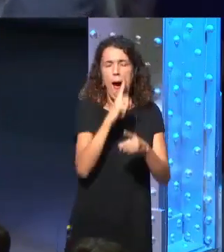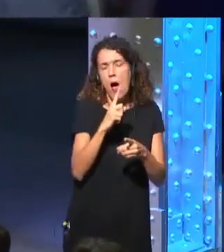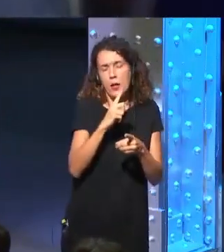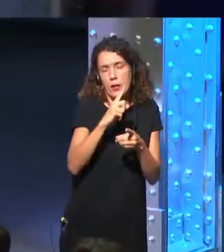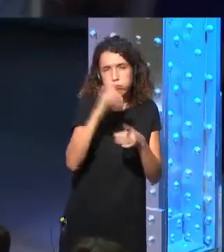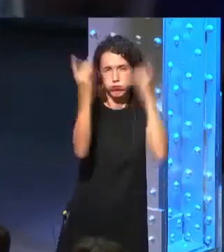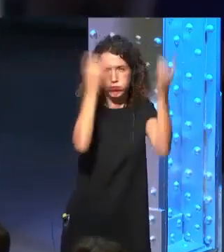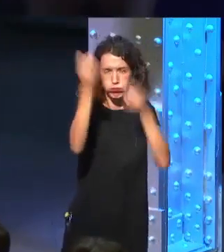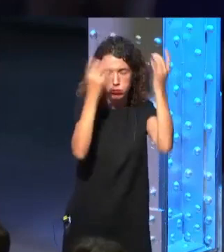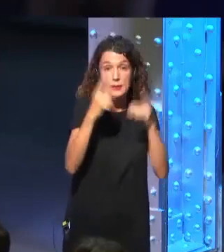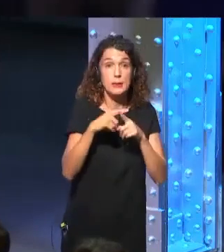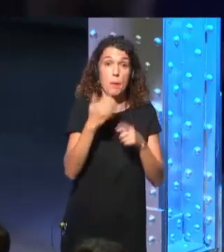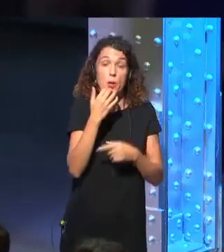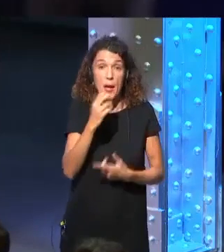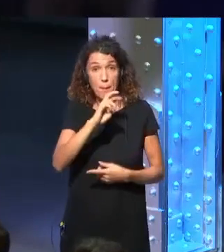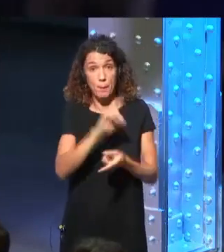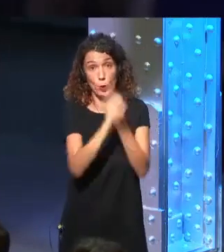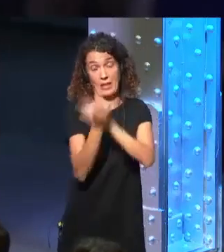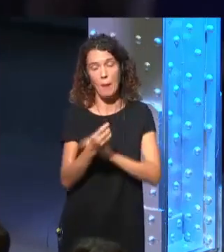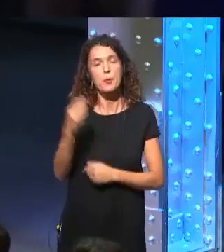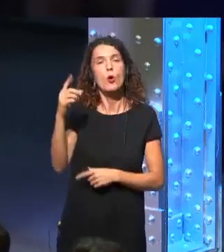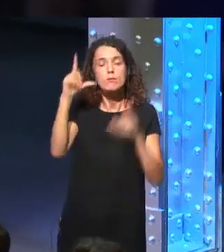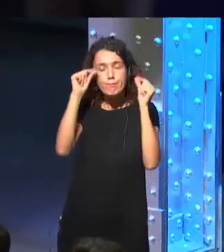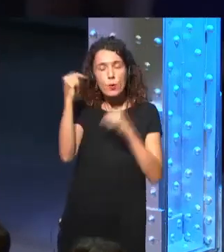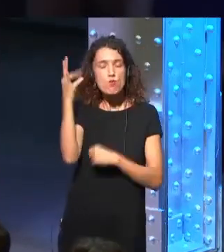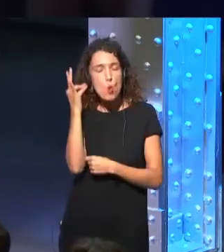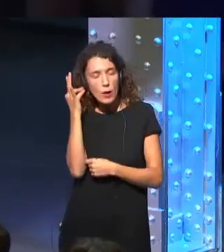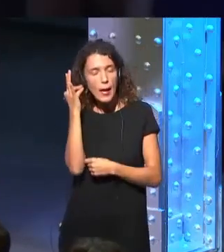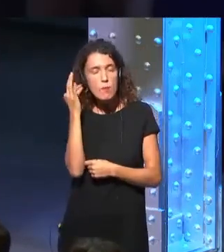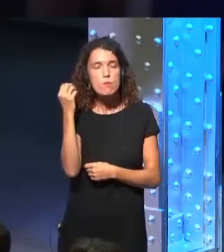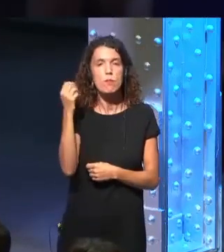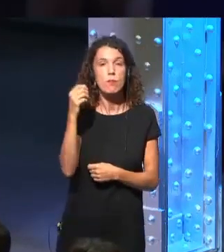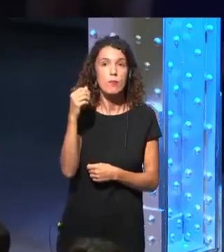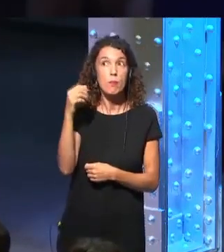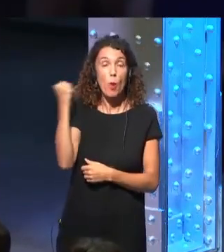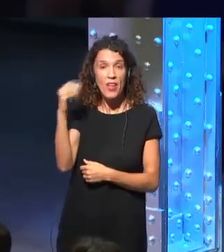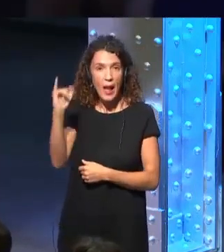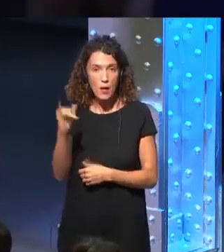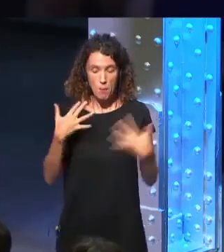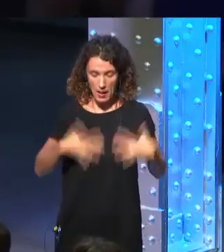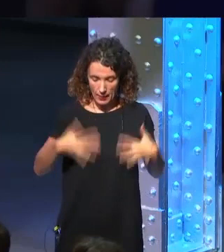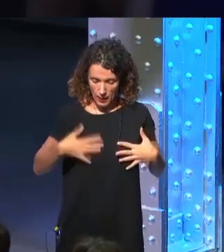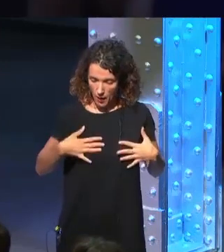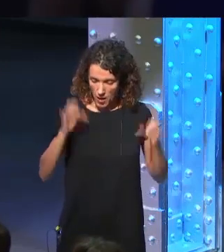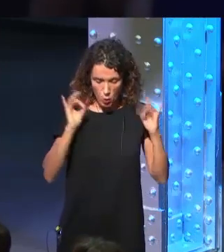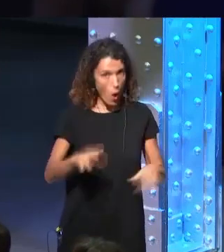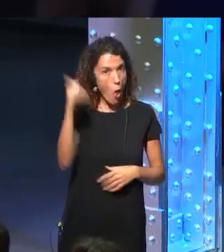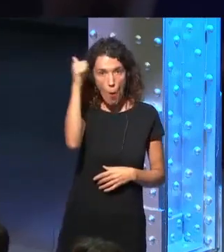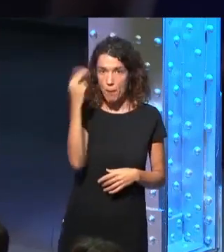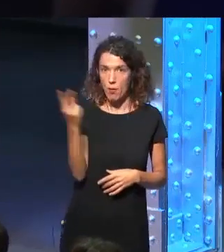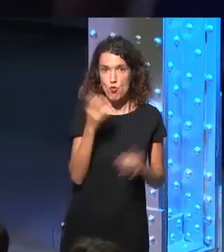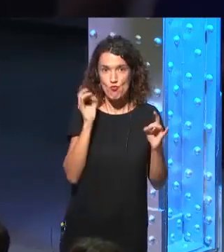nos vienen a la cabeza muchas imágenes. Si cerramos los ojos y pensamos en una mujer que tiene poder, vas a ver a una mujer vestida como un hombre